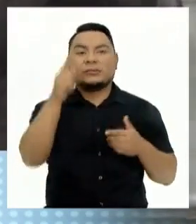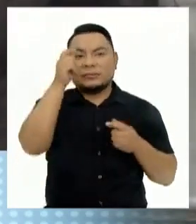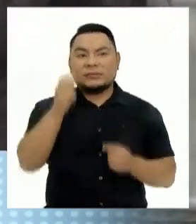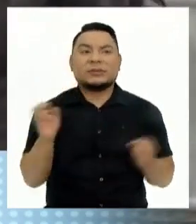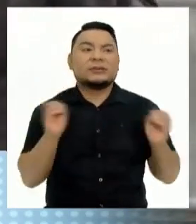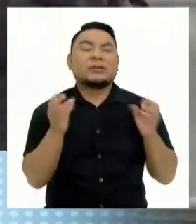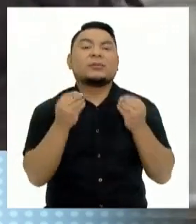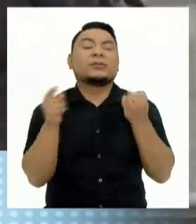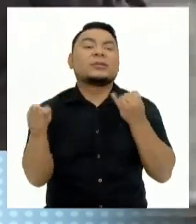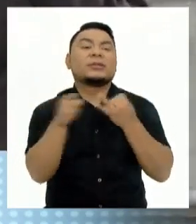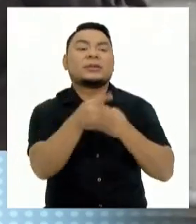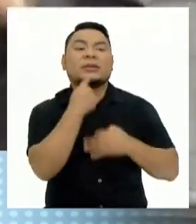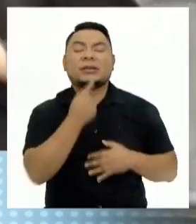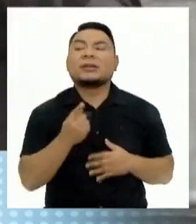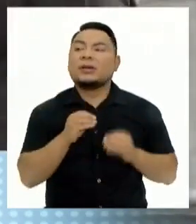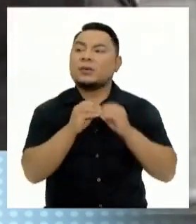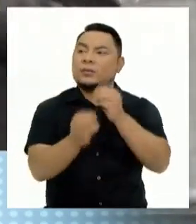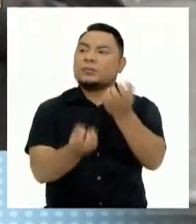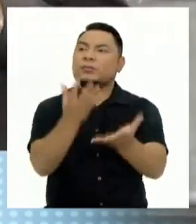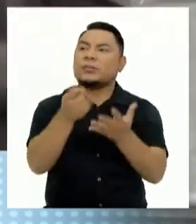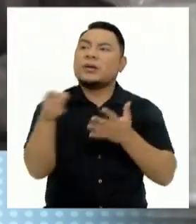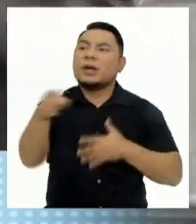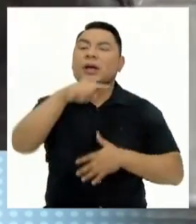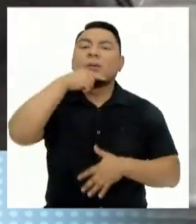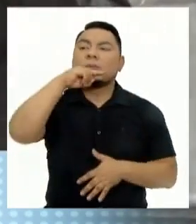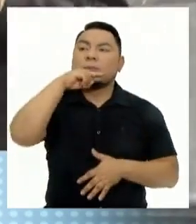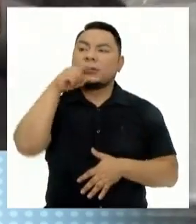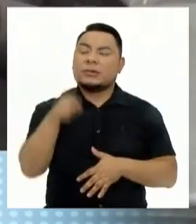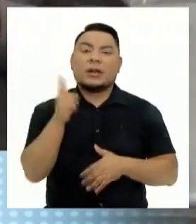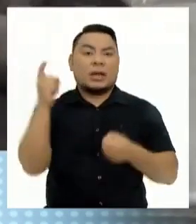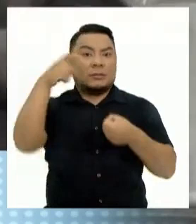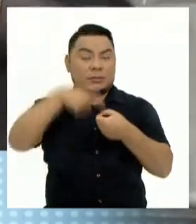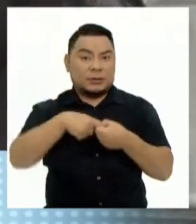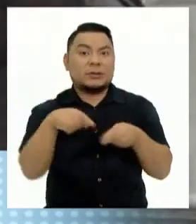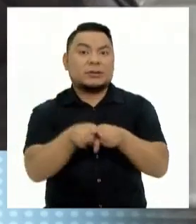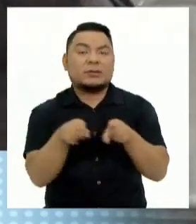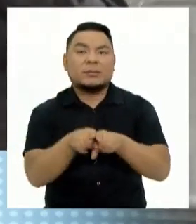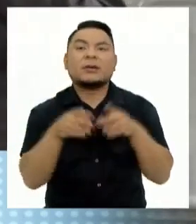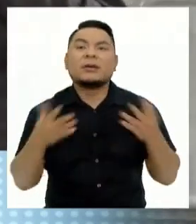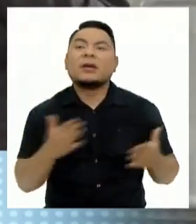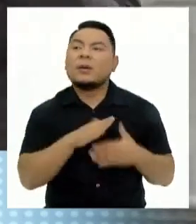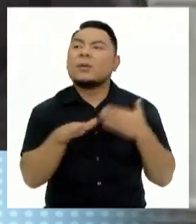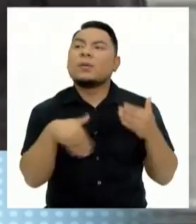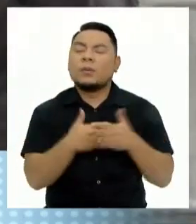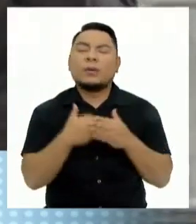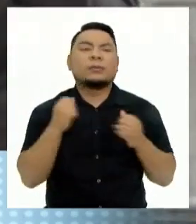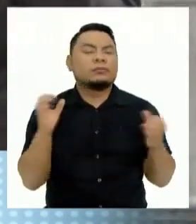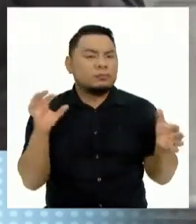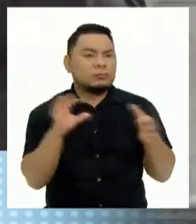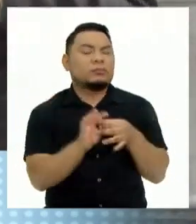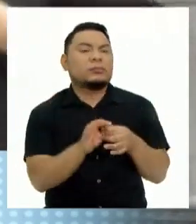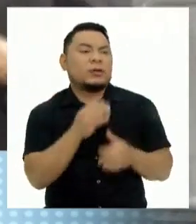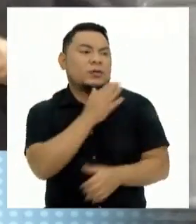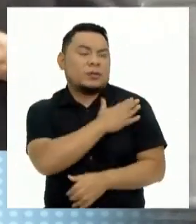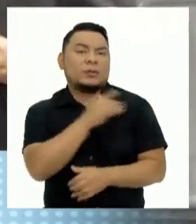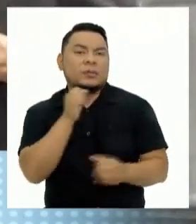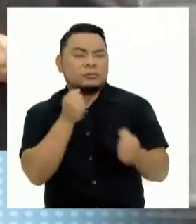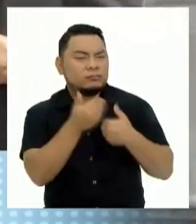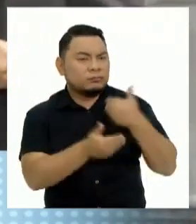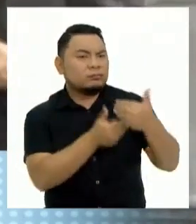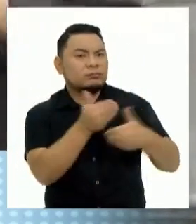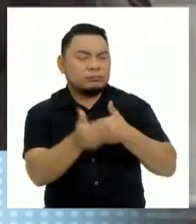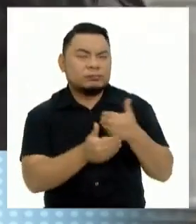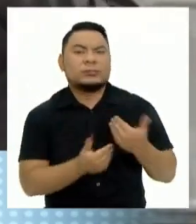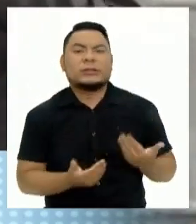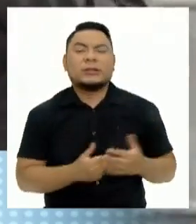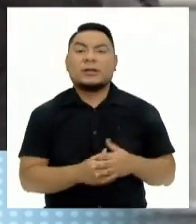y en muchos casos las ha vilipendiado, las mujeres han participado codo a codo, hombro a hombro, en el desarrollo de esa